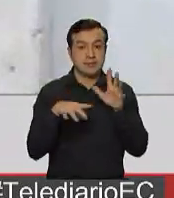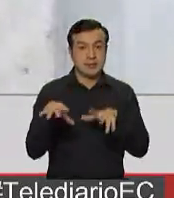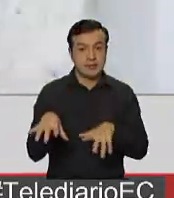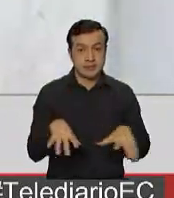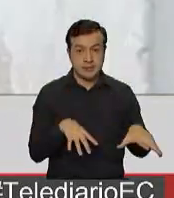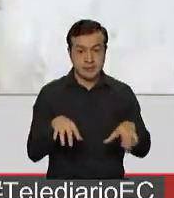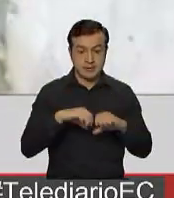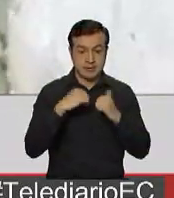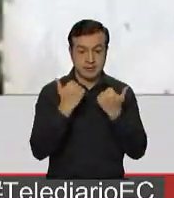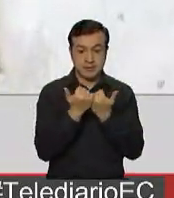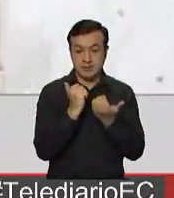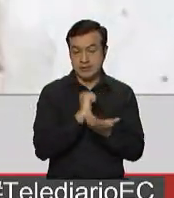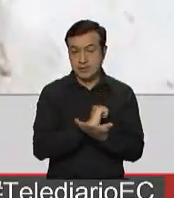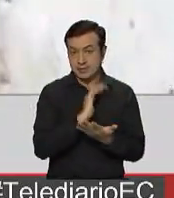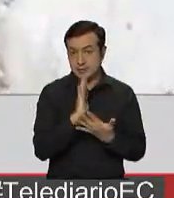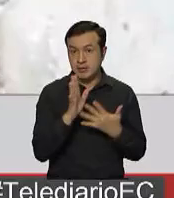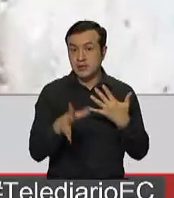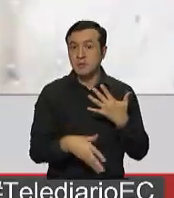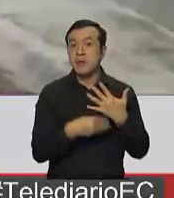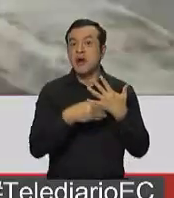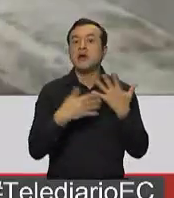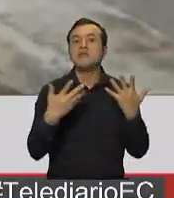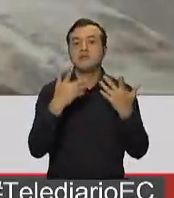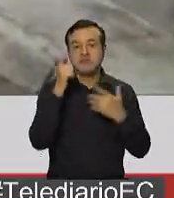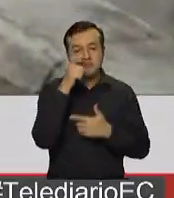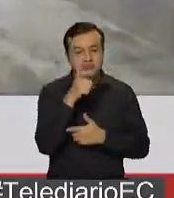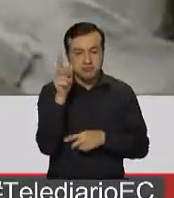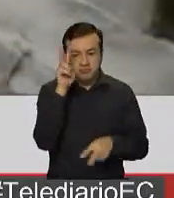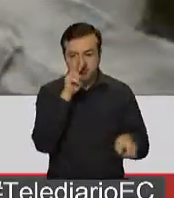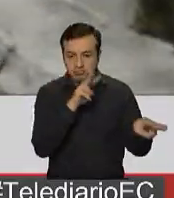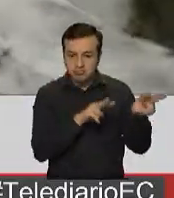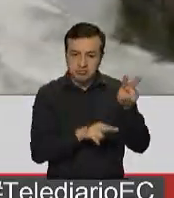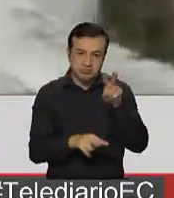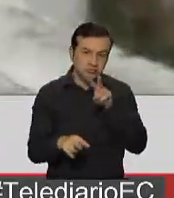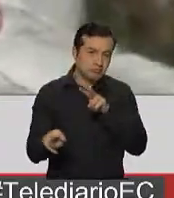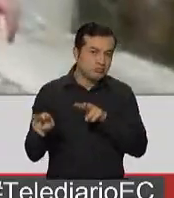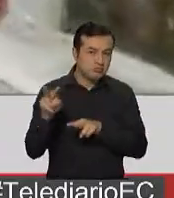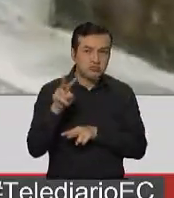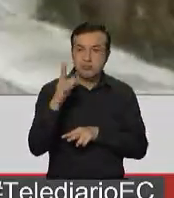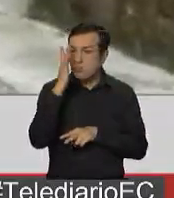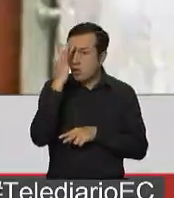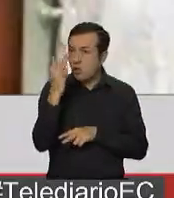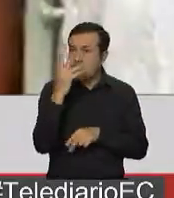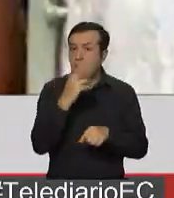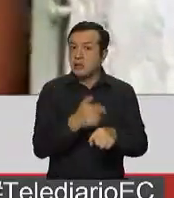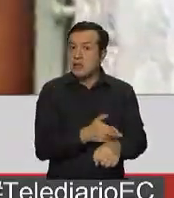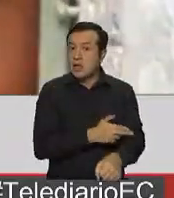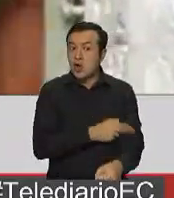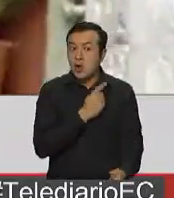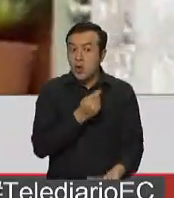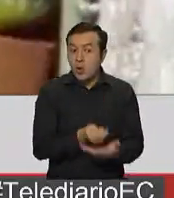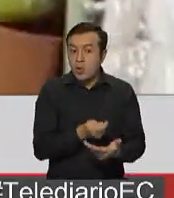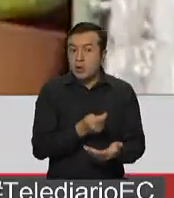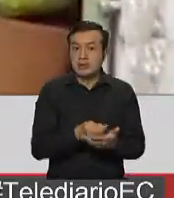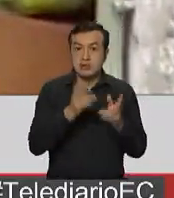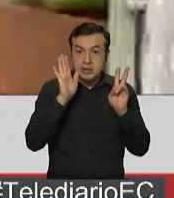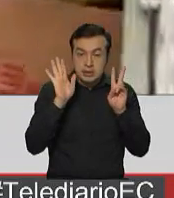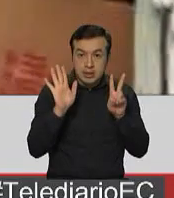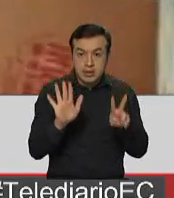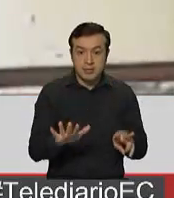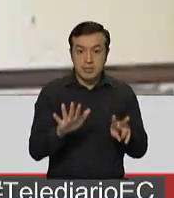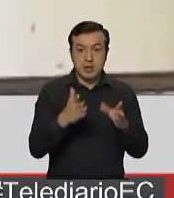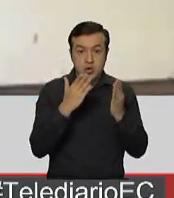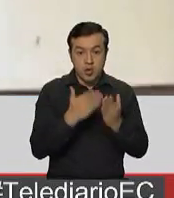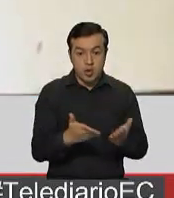de la Asamblea Nacional, está la de fiscalización y control político ante el presunto sobreprecio en la compra de 7.000 kits de ayuda